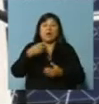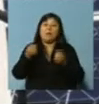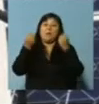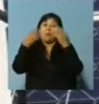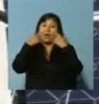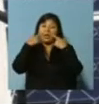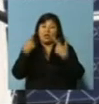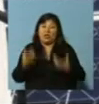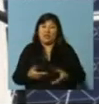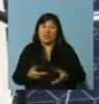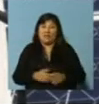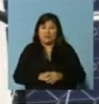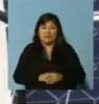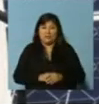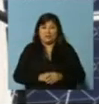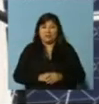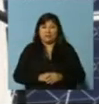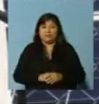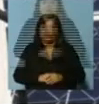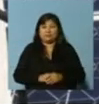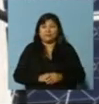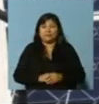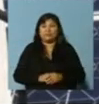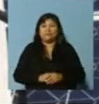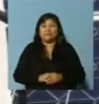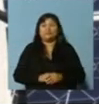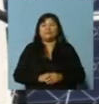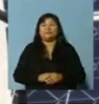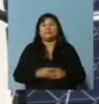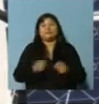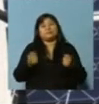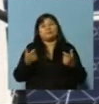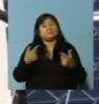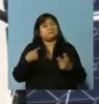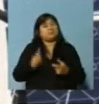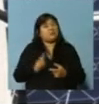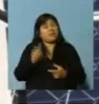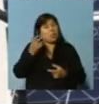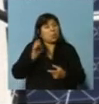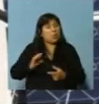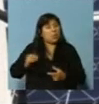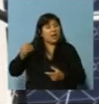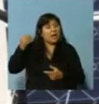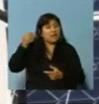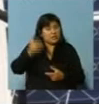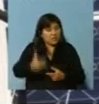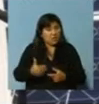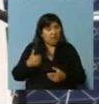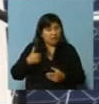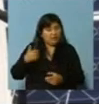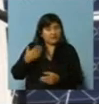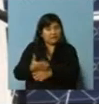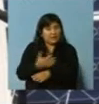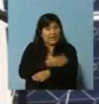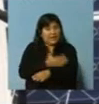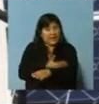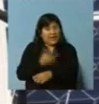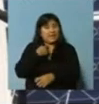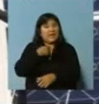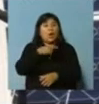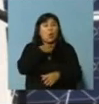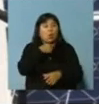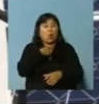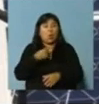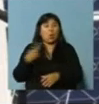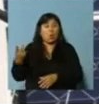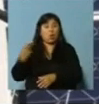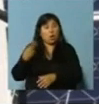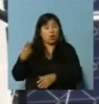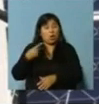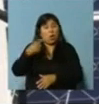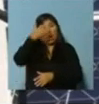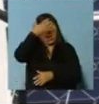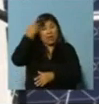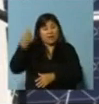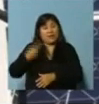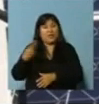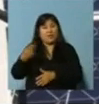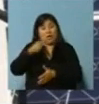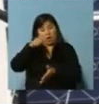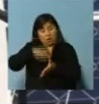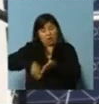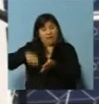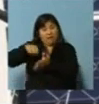días. Hace aproximadamente un año firmábamos en la ciudad de Jujuy con el gobernador